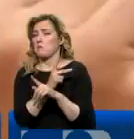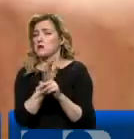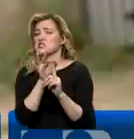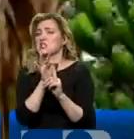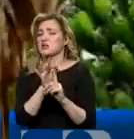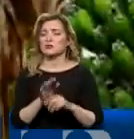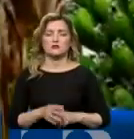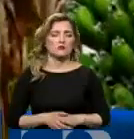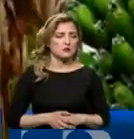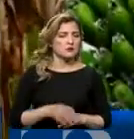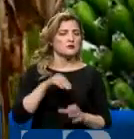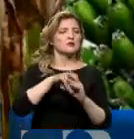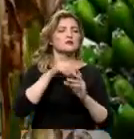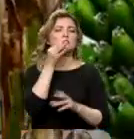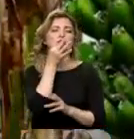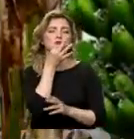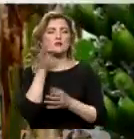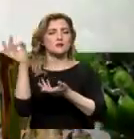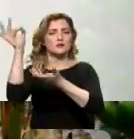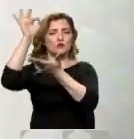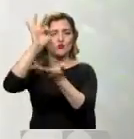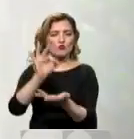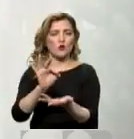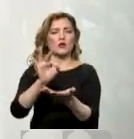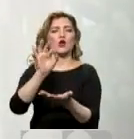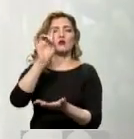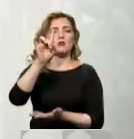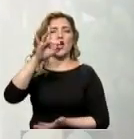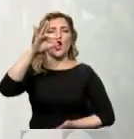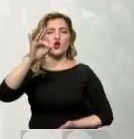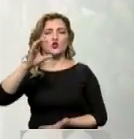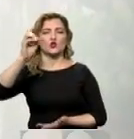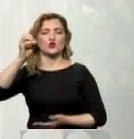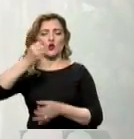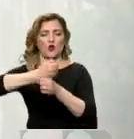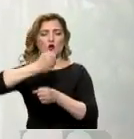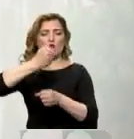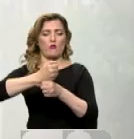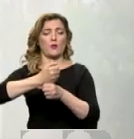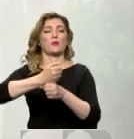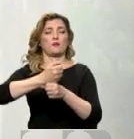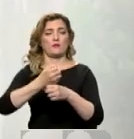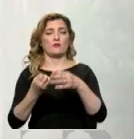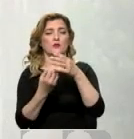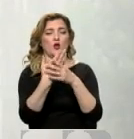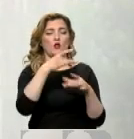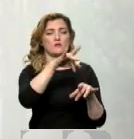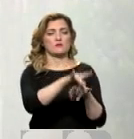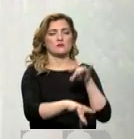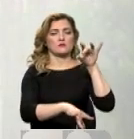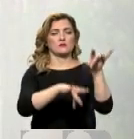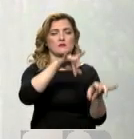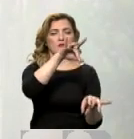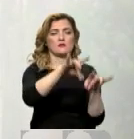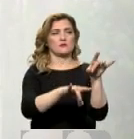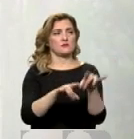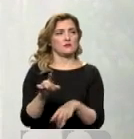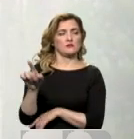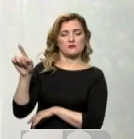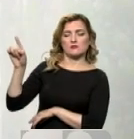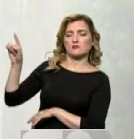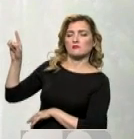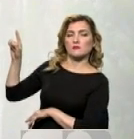dentro de la clementina en representación de casi 1.800 trabajadores se constituyó una cooperativa compró